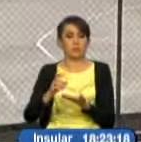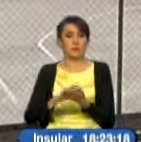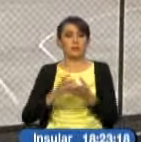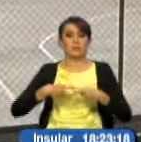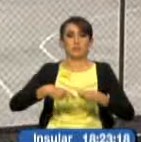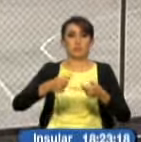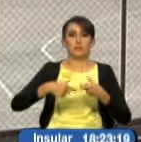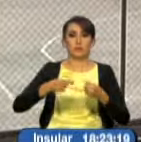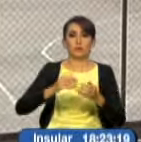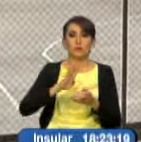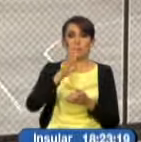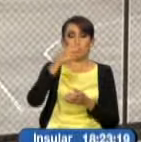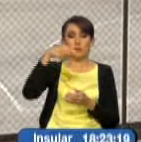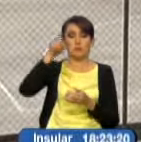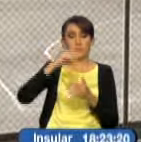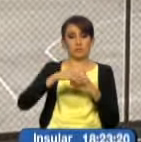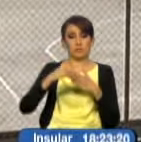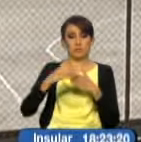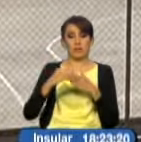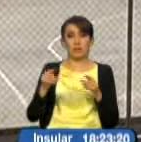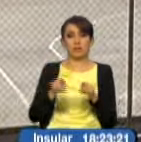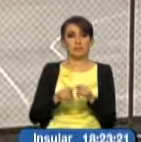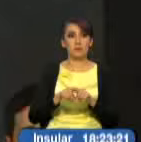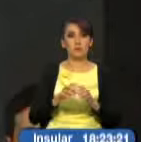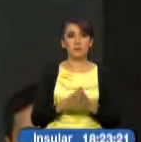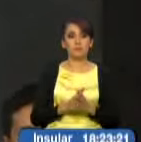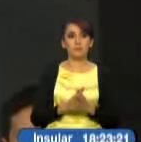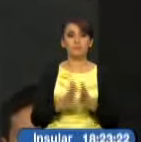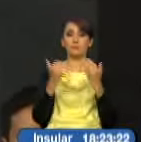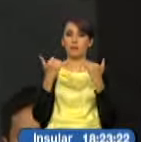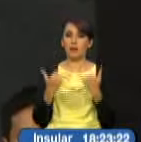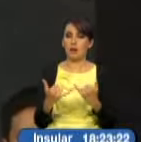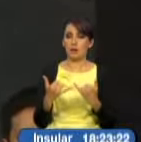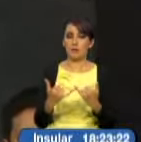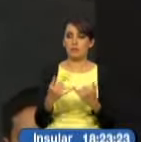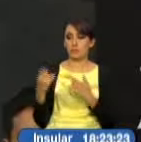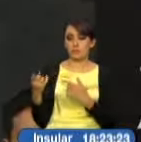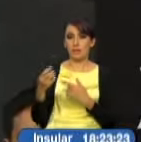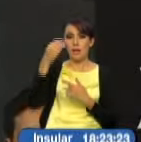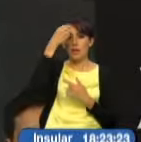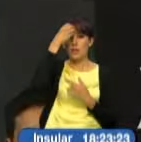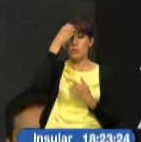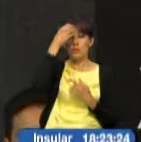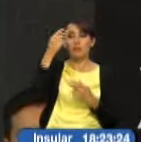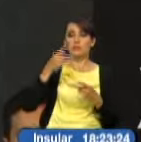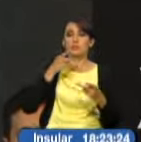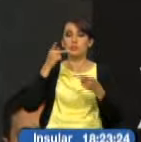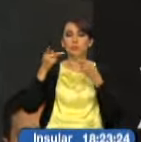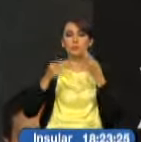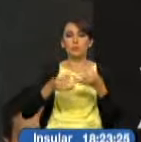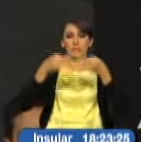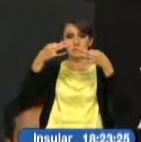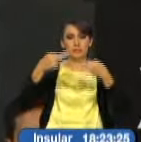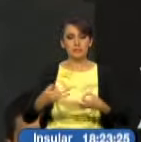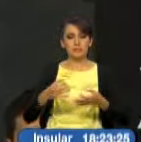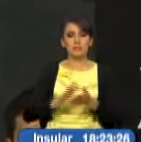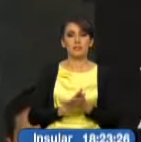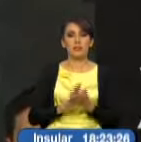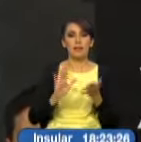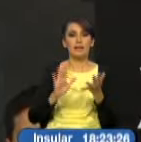inversión superior a los 4 millones de dólares. Ahora sí, con esa educación pública de excelente calidad, con escuelas,